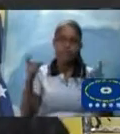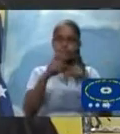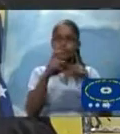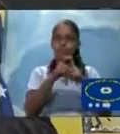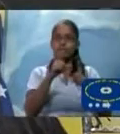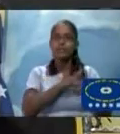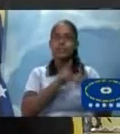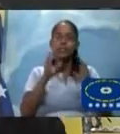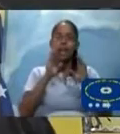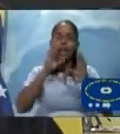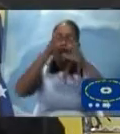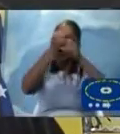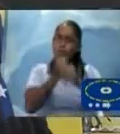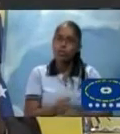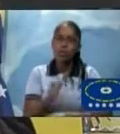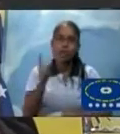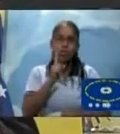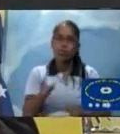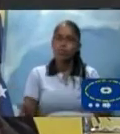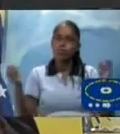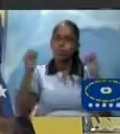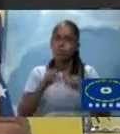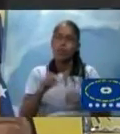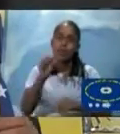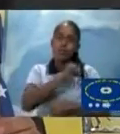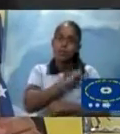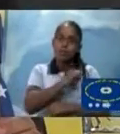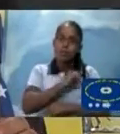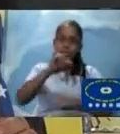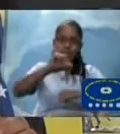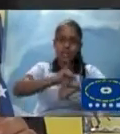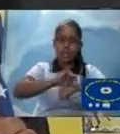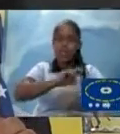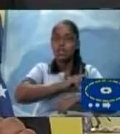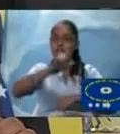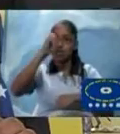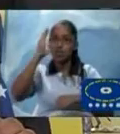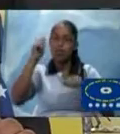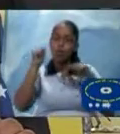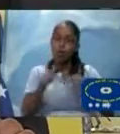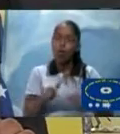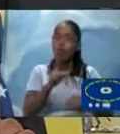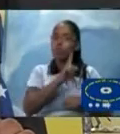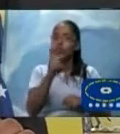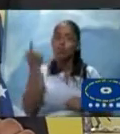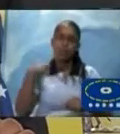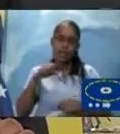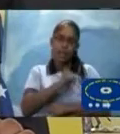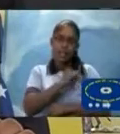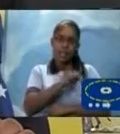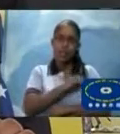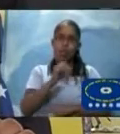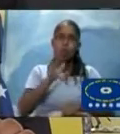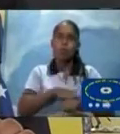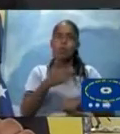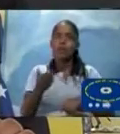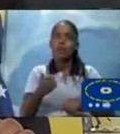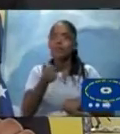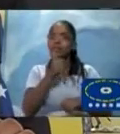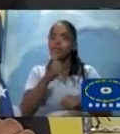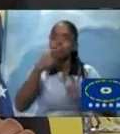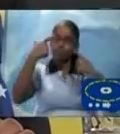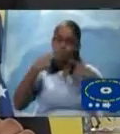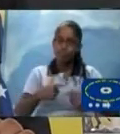de confianza. No se ponga el temeroso. Iglesia de Dios, hoy no tengas temor, porque en quien hemos